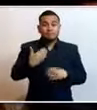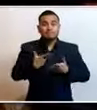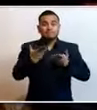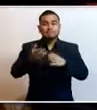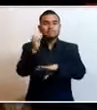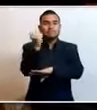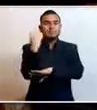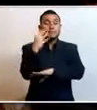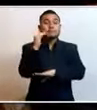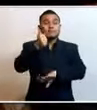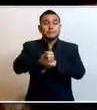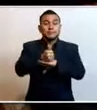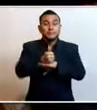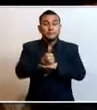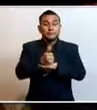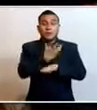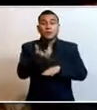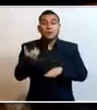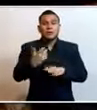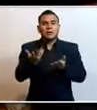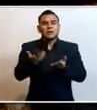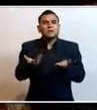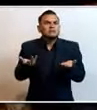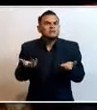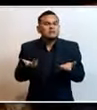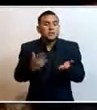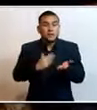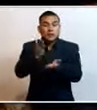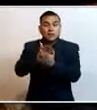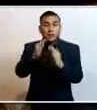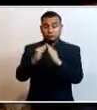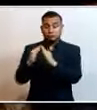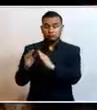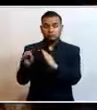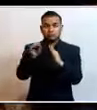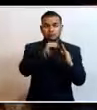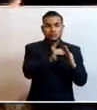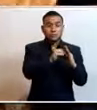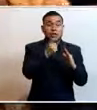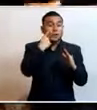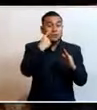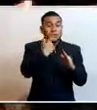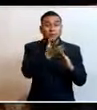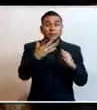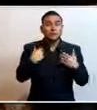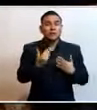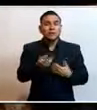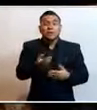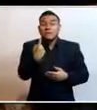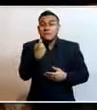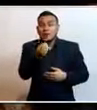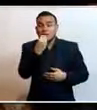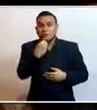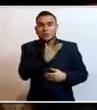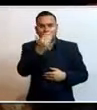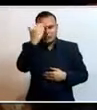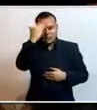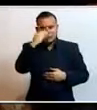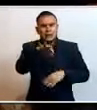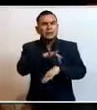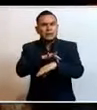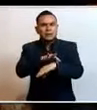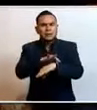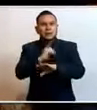evacuar saben que estamos en emergencia. Los que han tenido que ir al albergue saben que estamos en emergencia. Los que no tienen que comer saben que estamos en